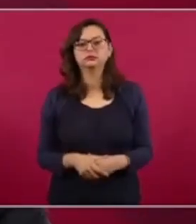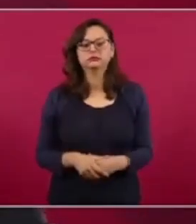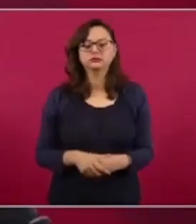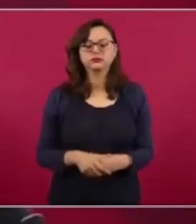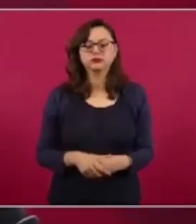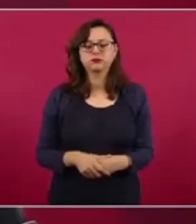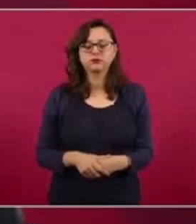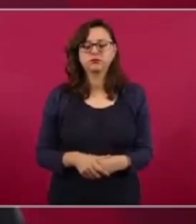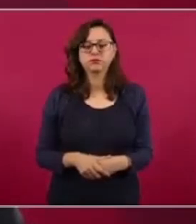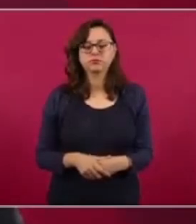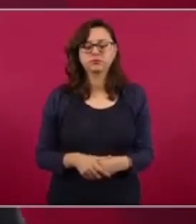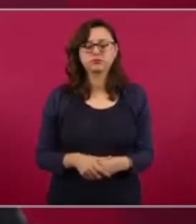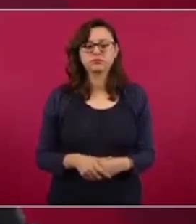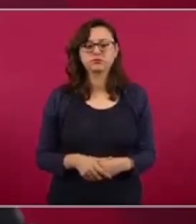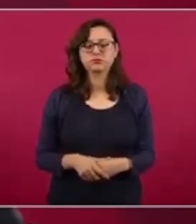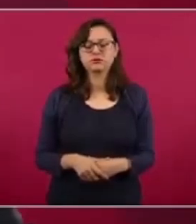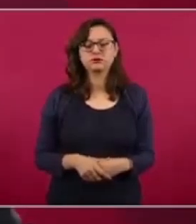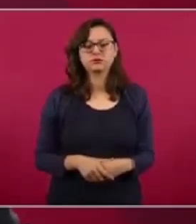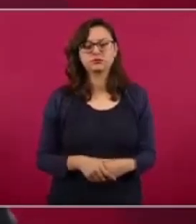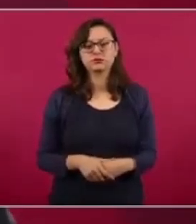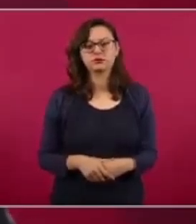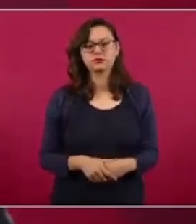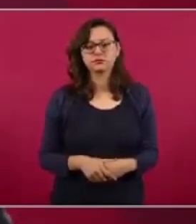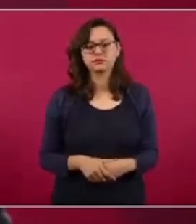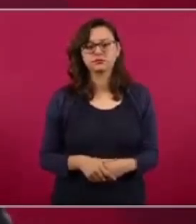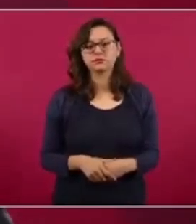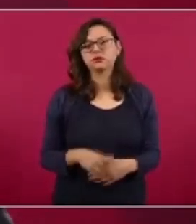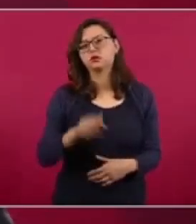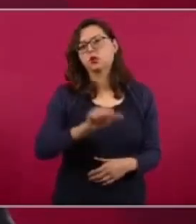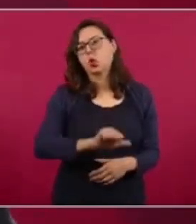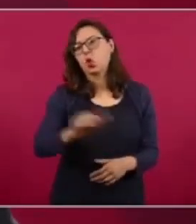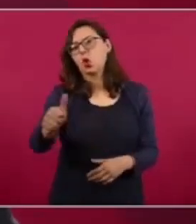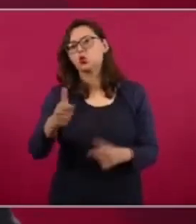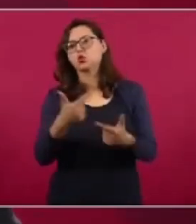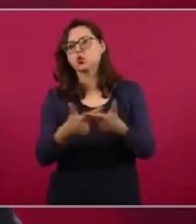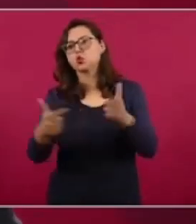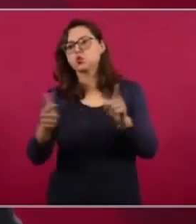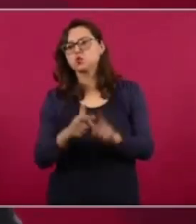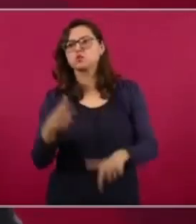Si el candidato del otro partido, del otro bloque,